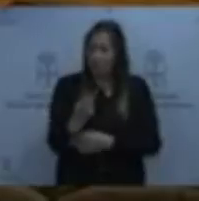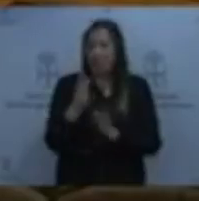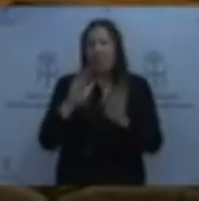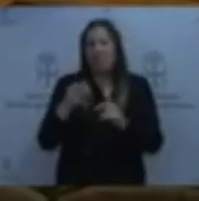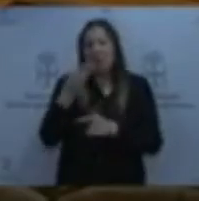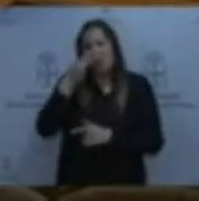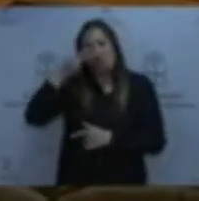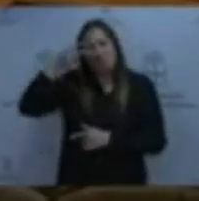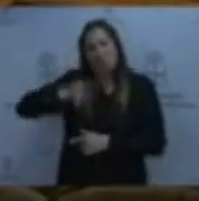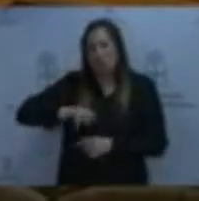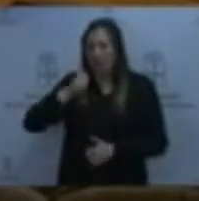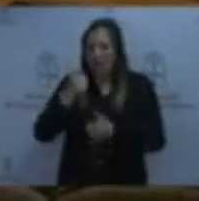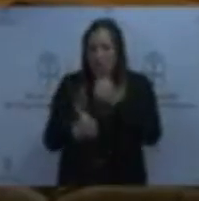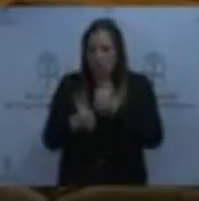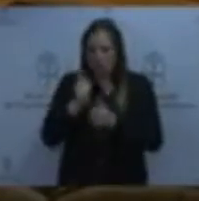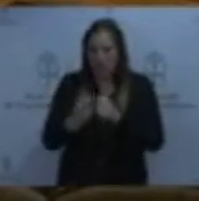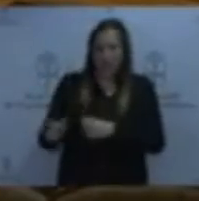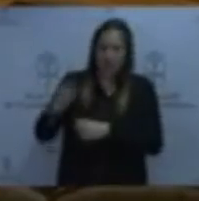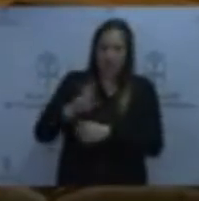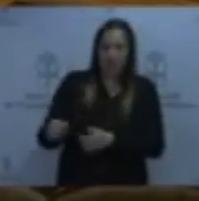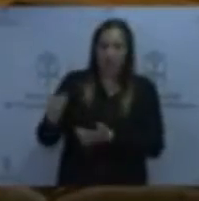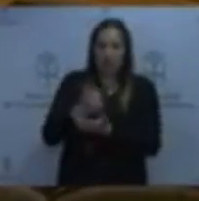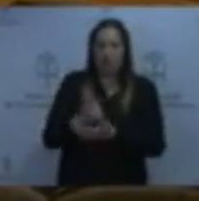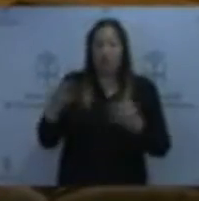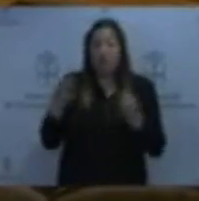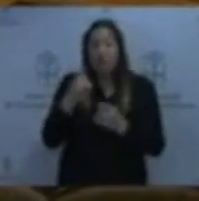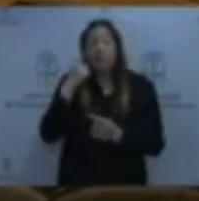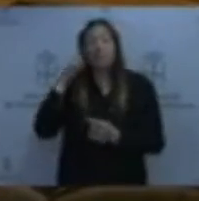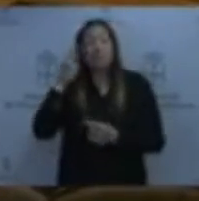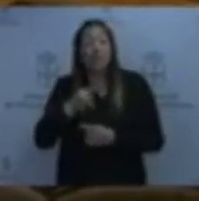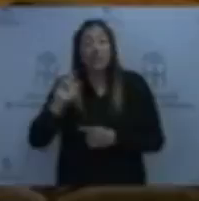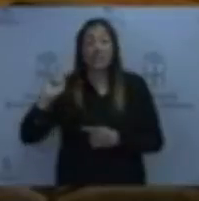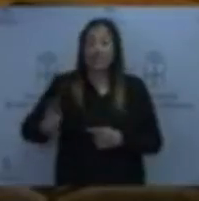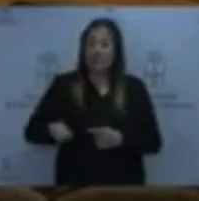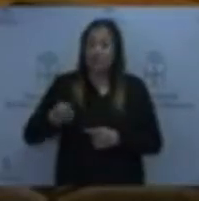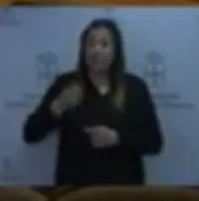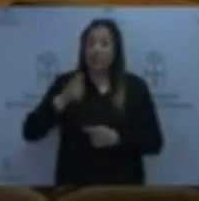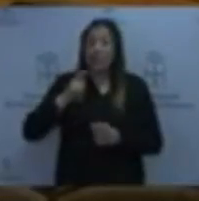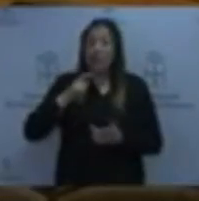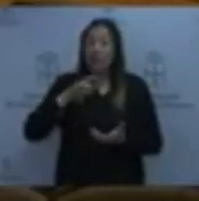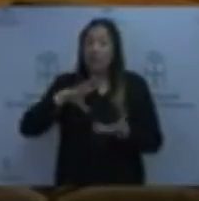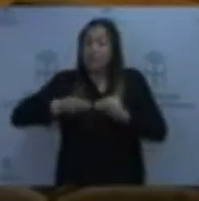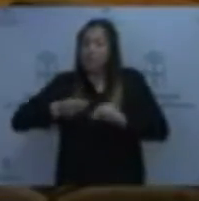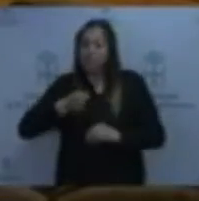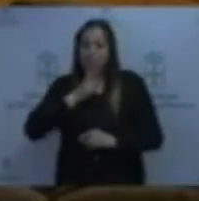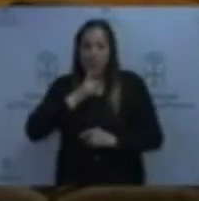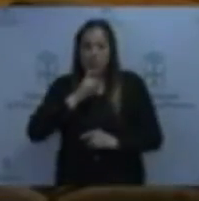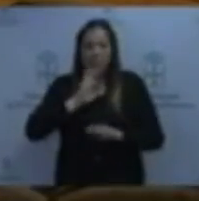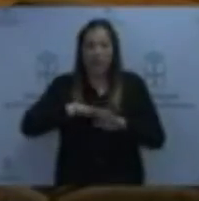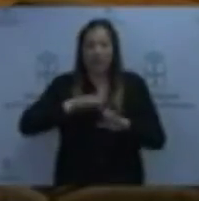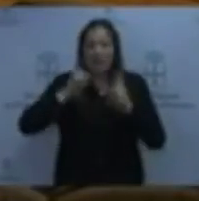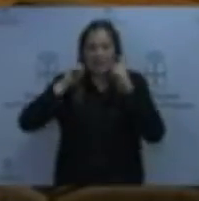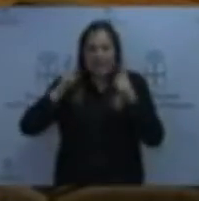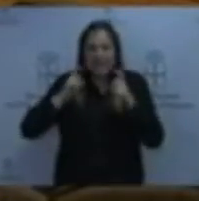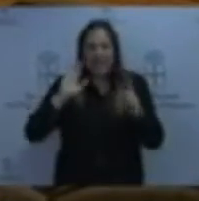invalidadas, hay que plantearse también cómo cumplir la sentencia, cómo resolver el conflicto provocando el menor